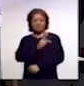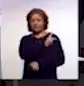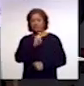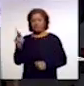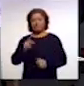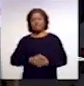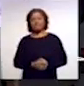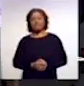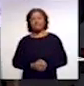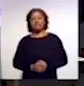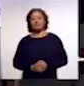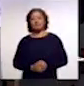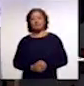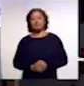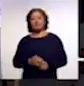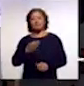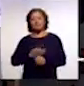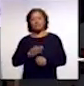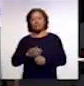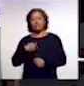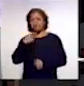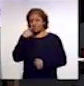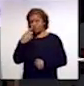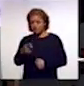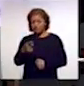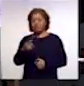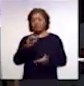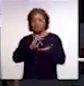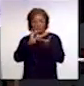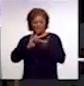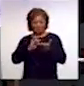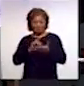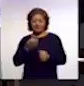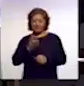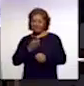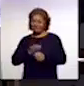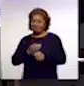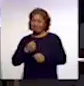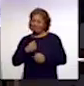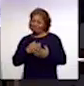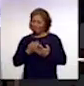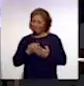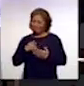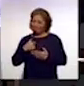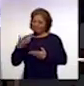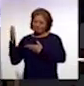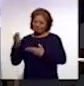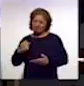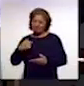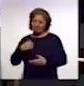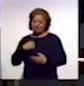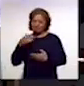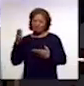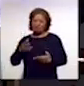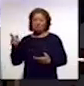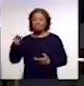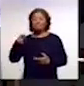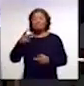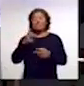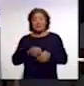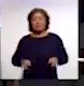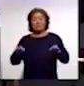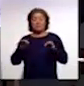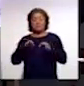primero que nada quiero agradecer el el espacio que me brindaron para estar con ustedes en este importante medio de comunicación